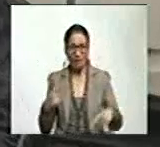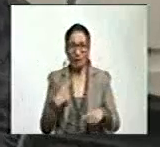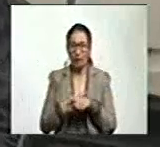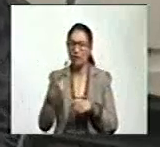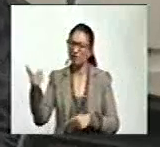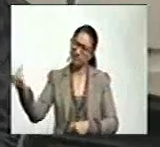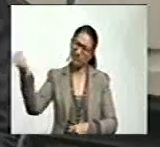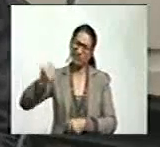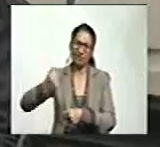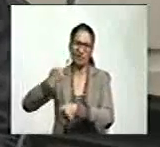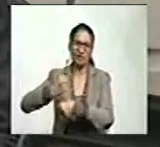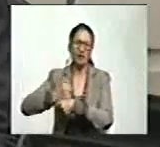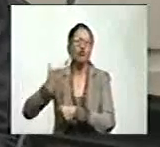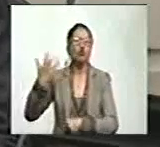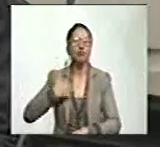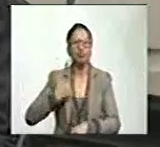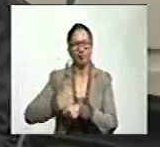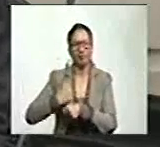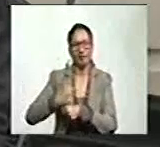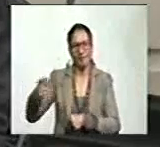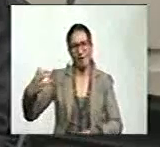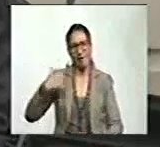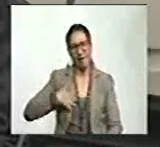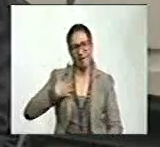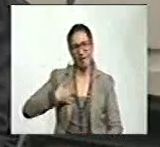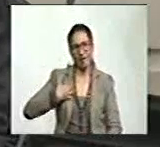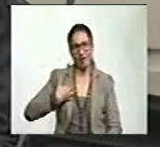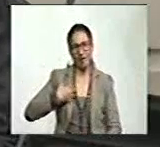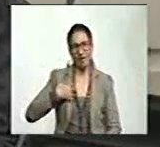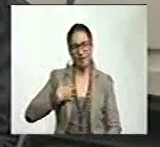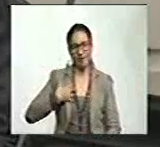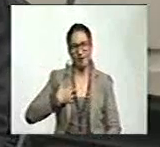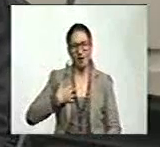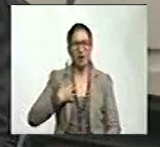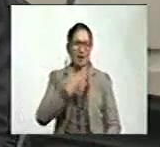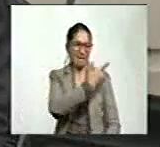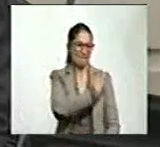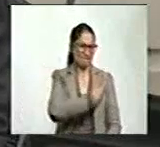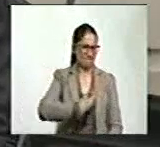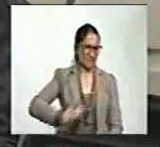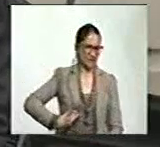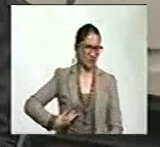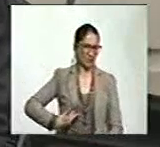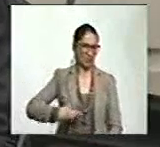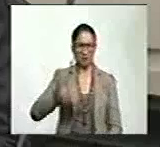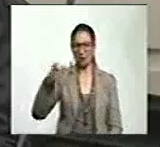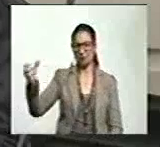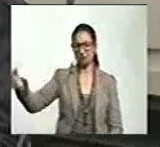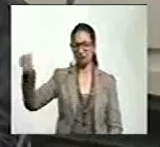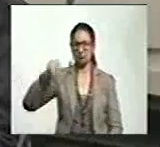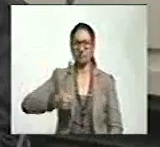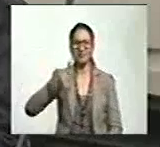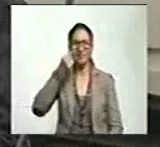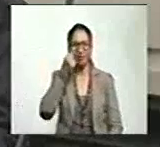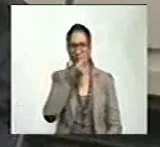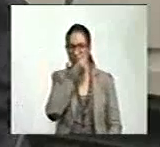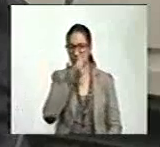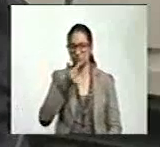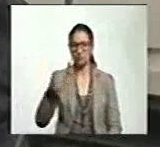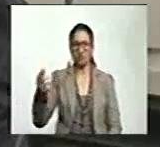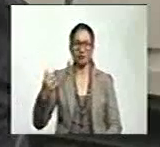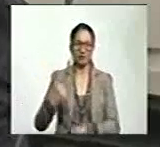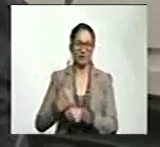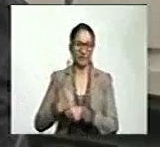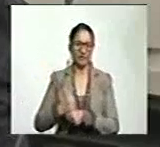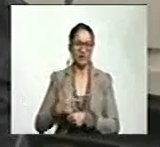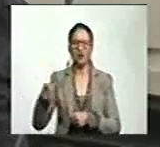en Argentina en la época en que fue nominada por el presidente o nombrada por el presidente Santos como